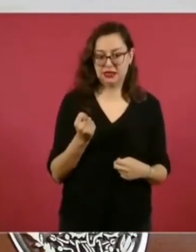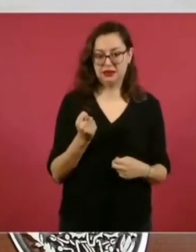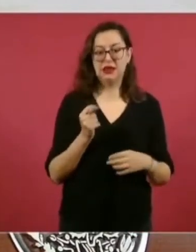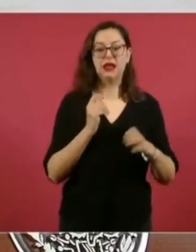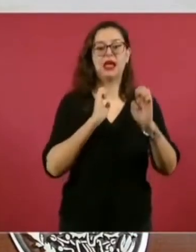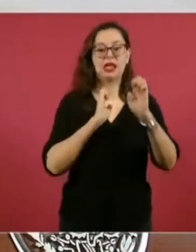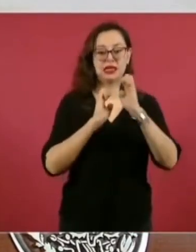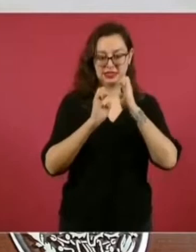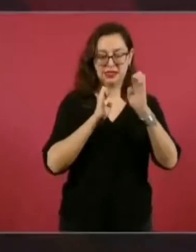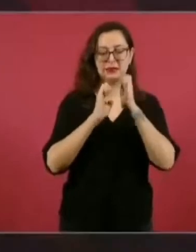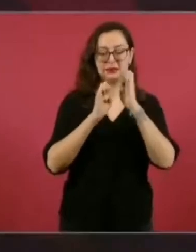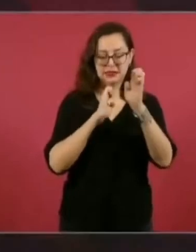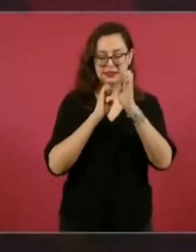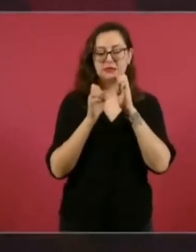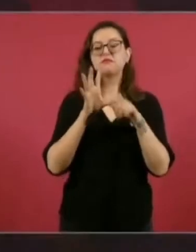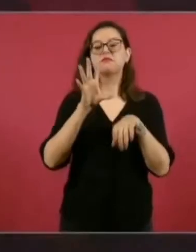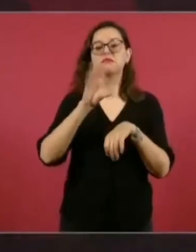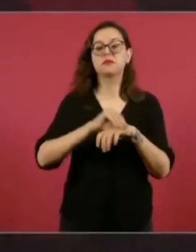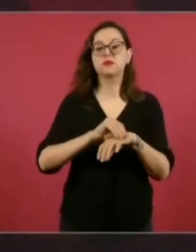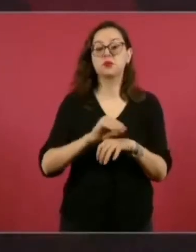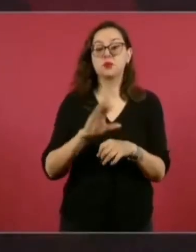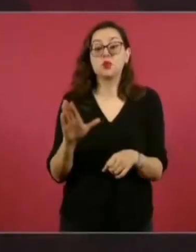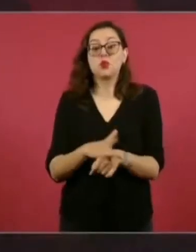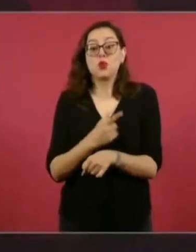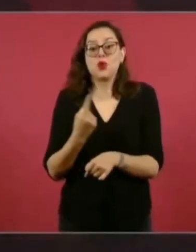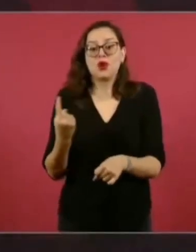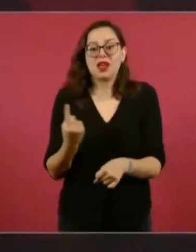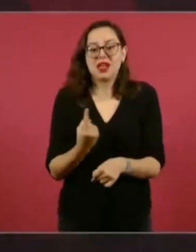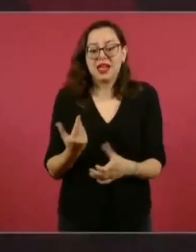a Emilio Azcárraga, papá,